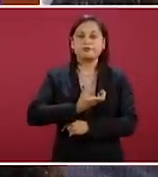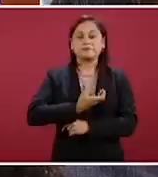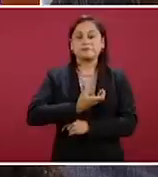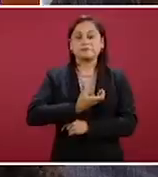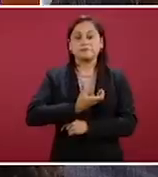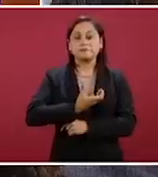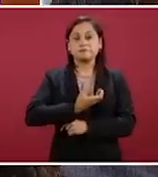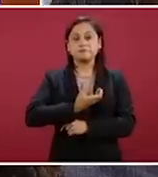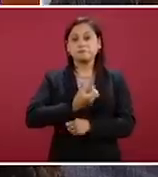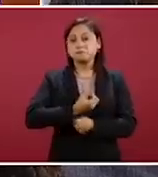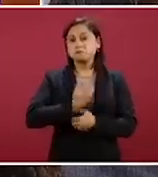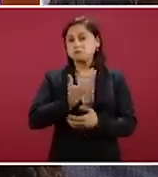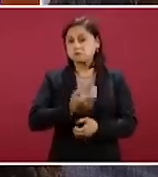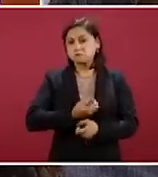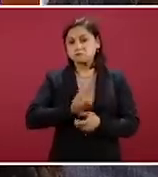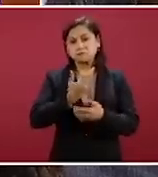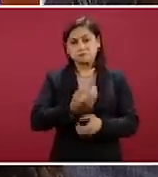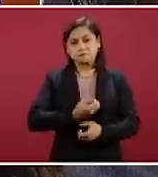sea,